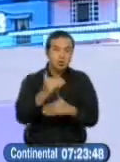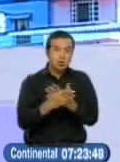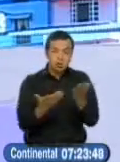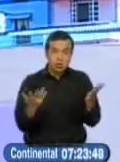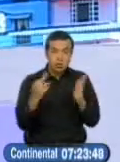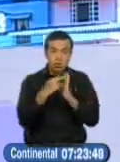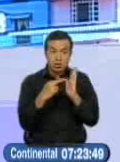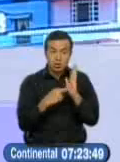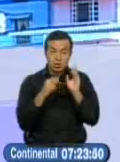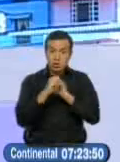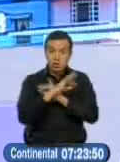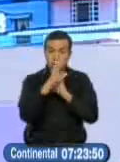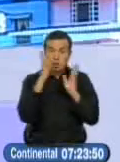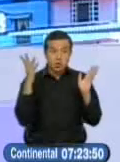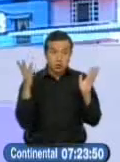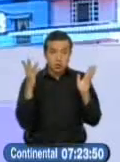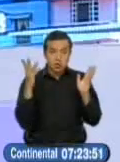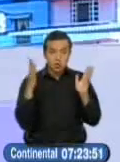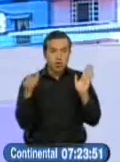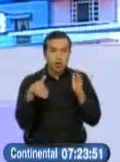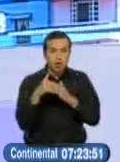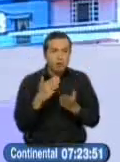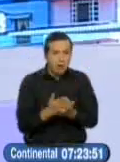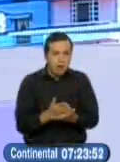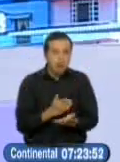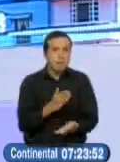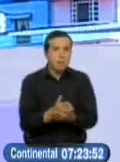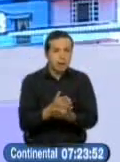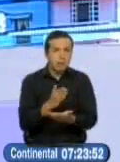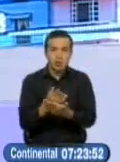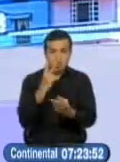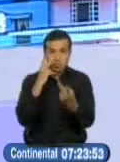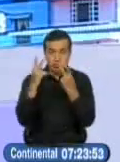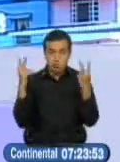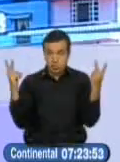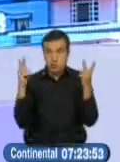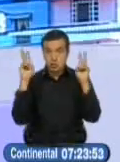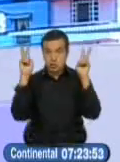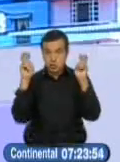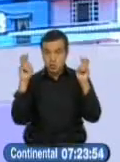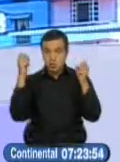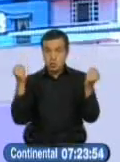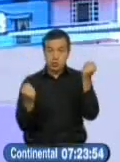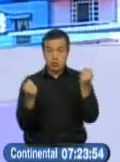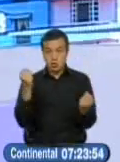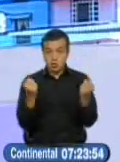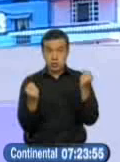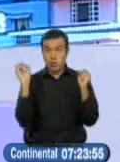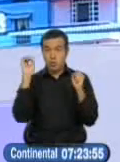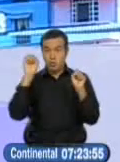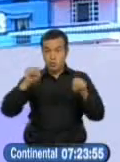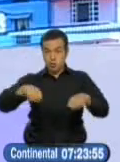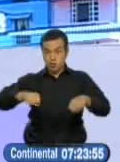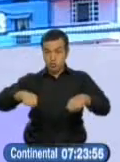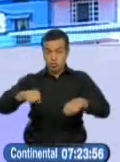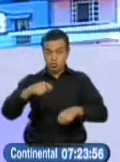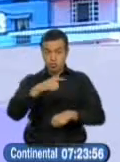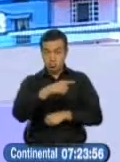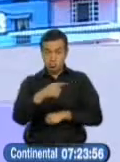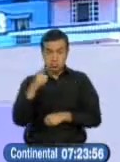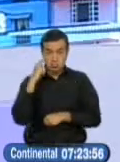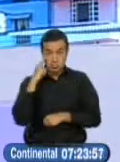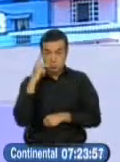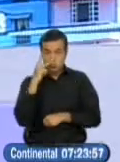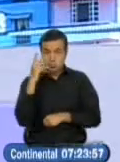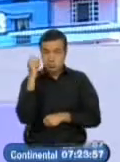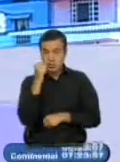reglas claras hacía que todo se frene. Y por lo tanto, hoy si tú ves las cifras del sector automotriz o el sector de motocicletas, por ejemplo, te vas a